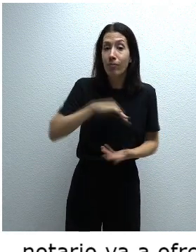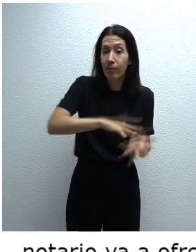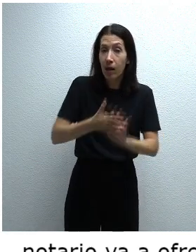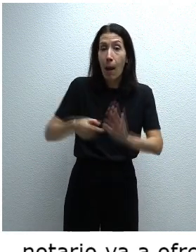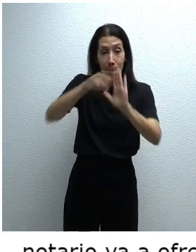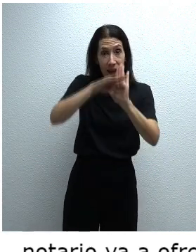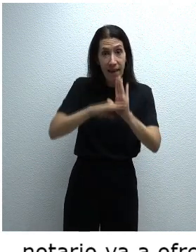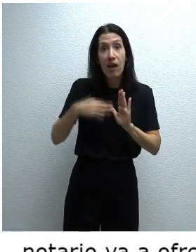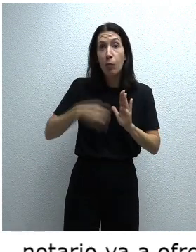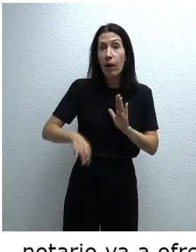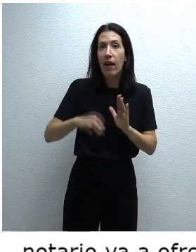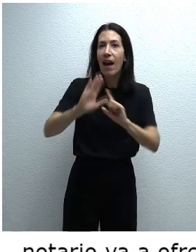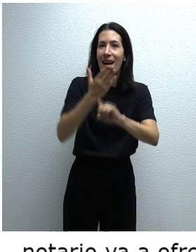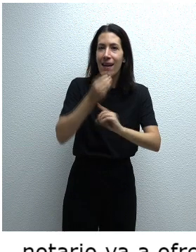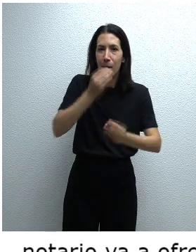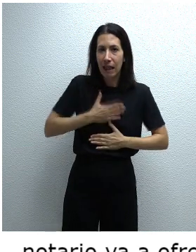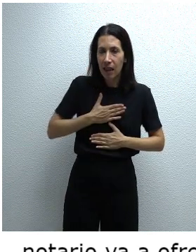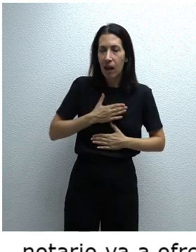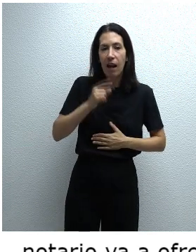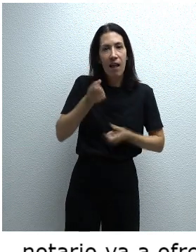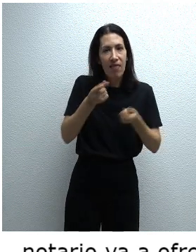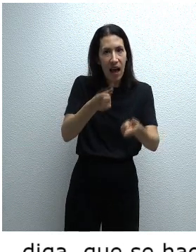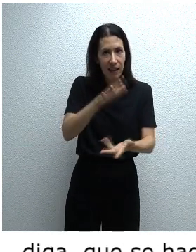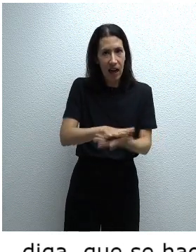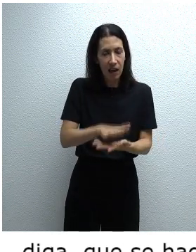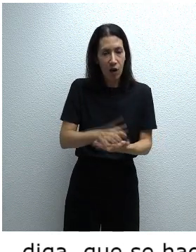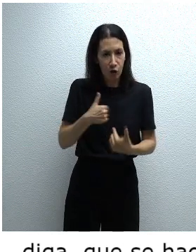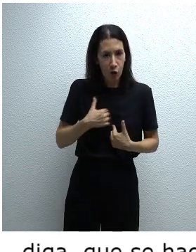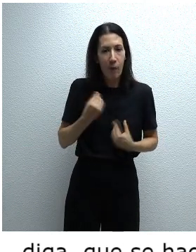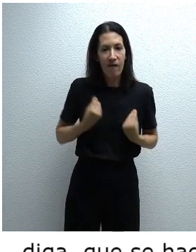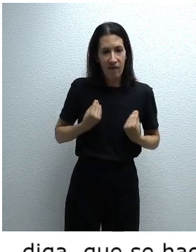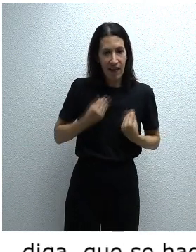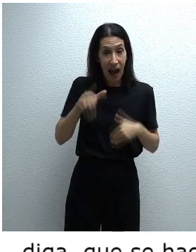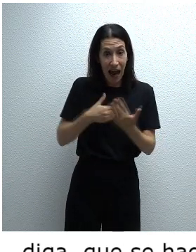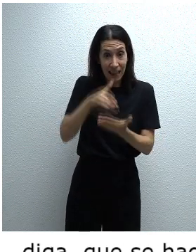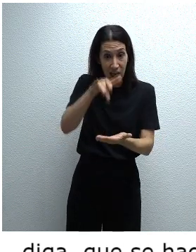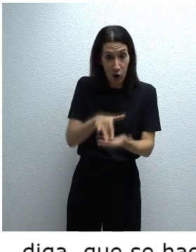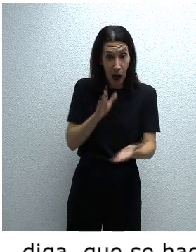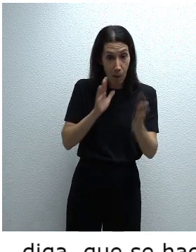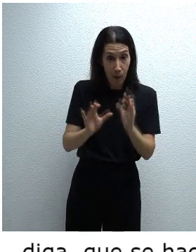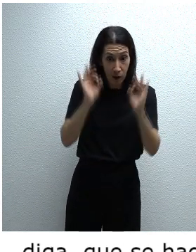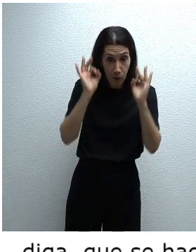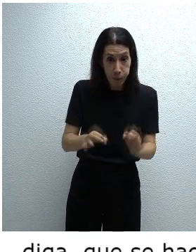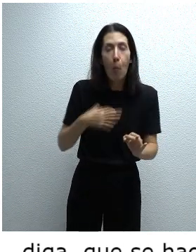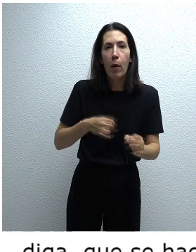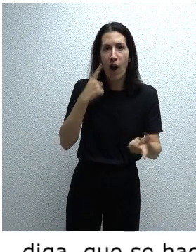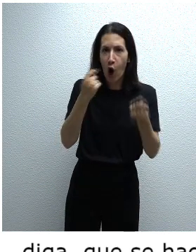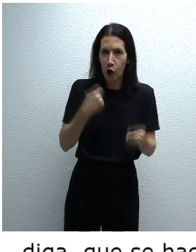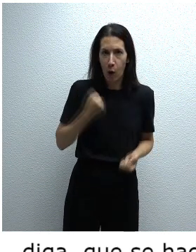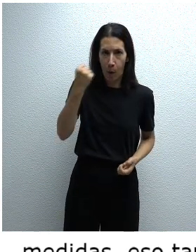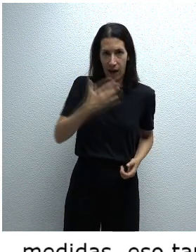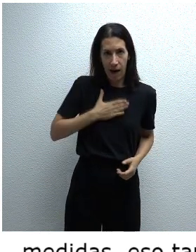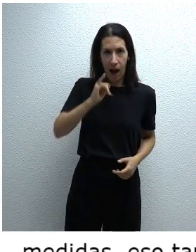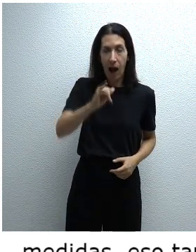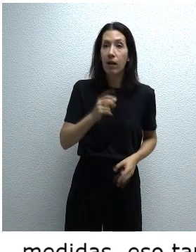también eso ayudará a calmar a las personas el saber que pueden controlar su vida hasta ese momento, ¿verdad? Efectivamente. María José, yo creo, y